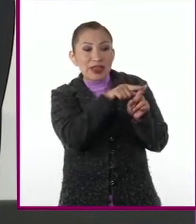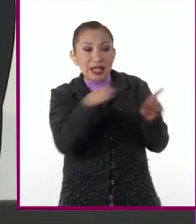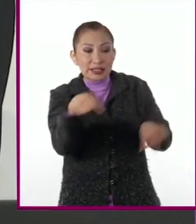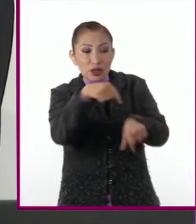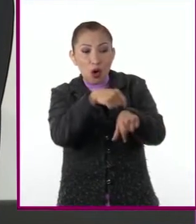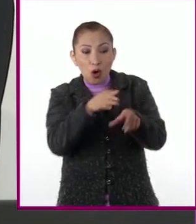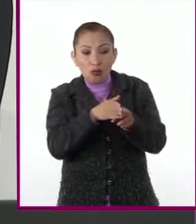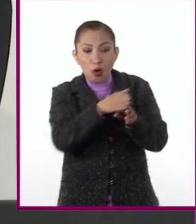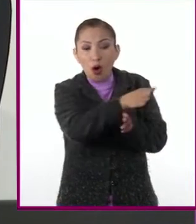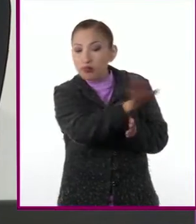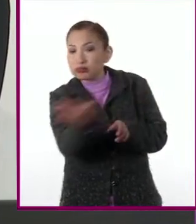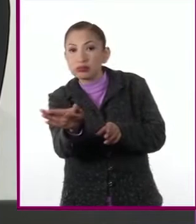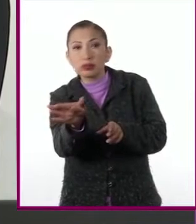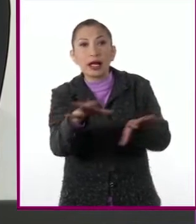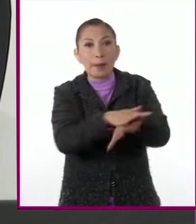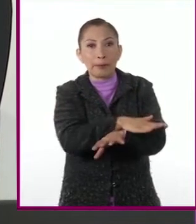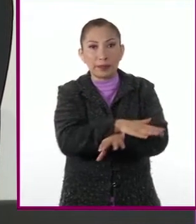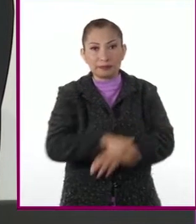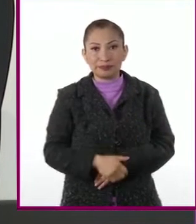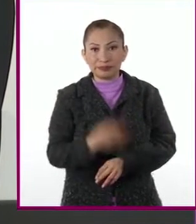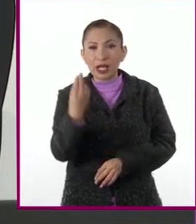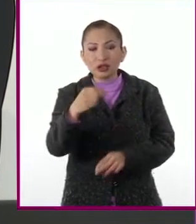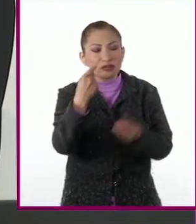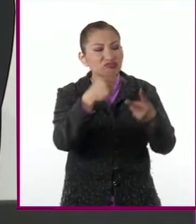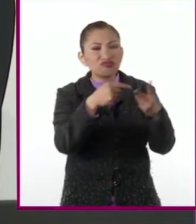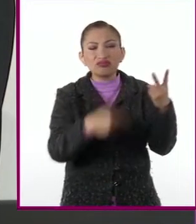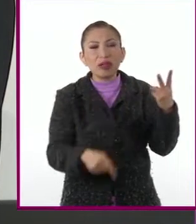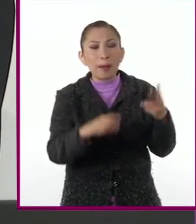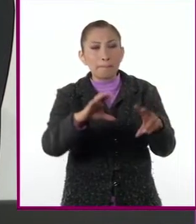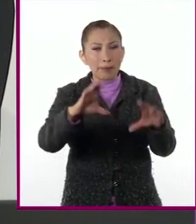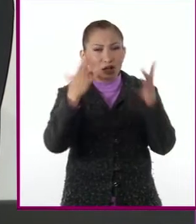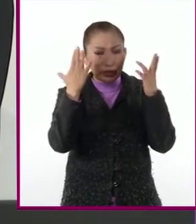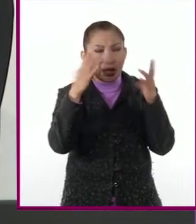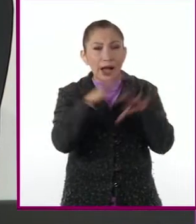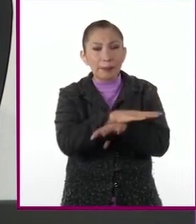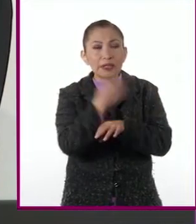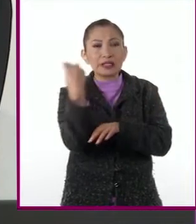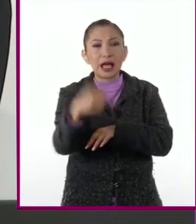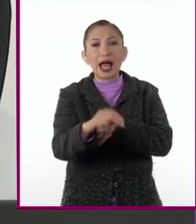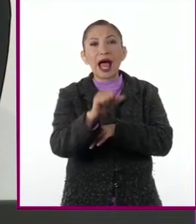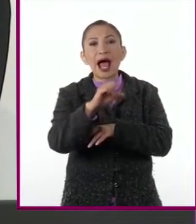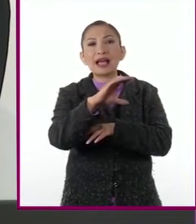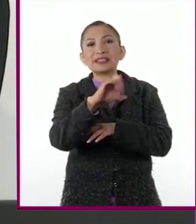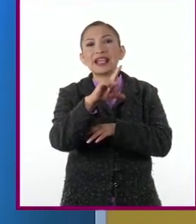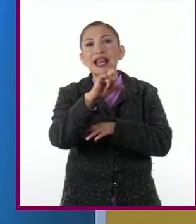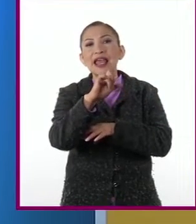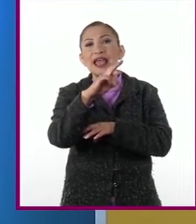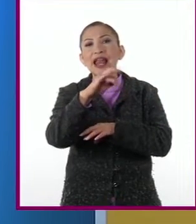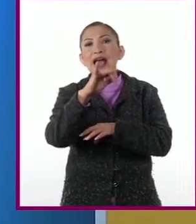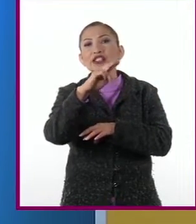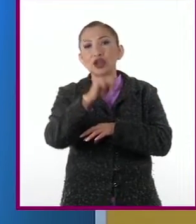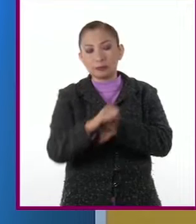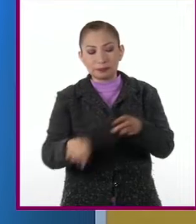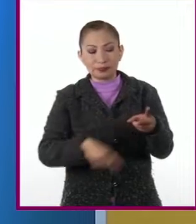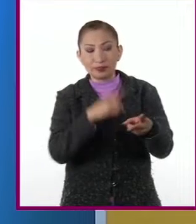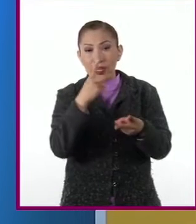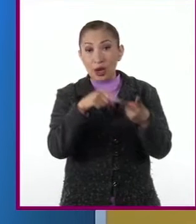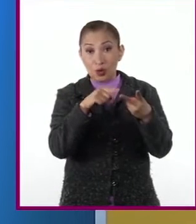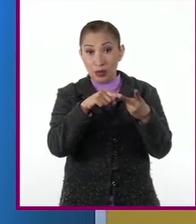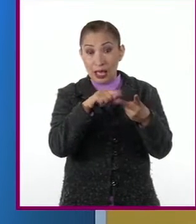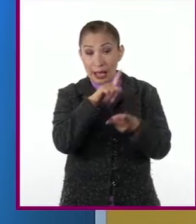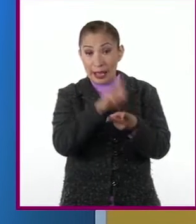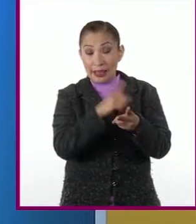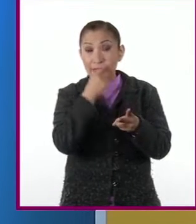la dirección cambiará. A estos cambios en la velocidad se le llama aceleración. La segunda ley de